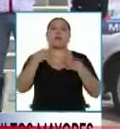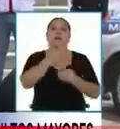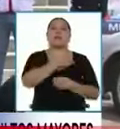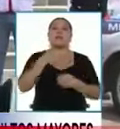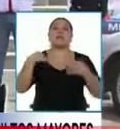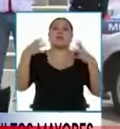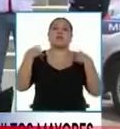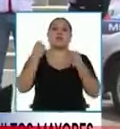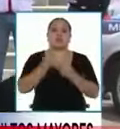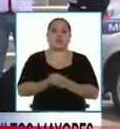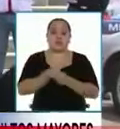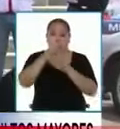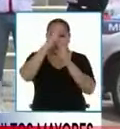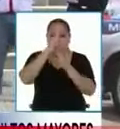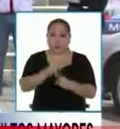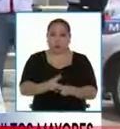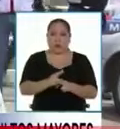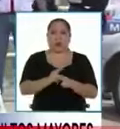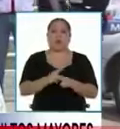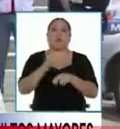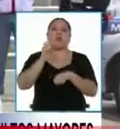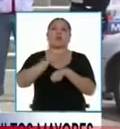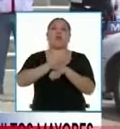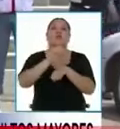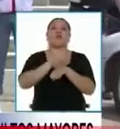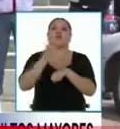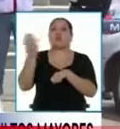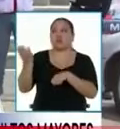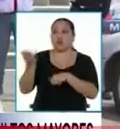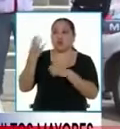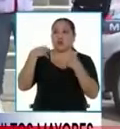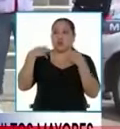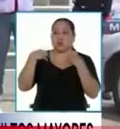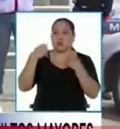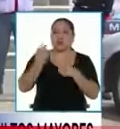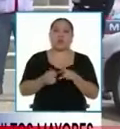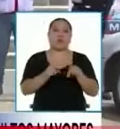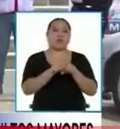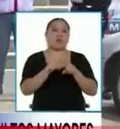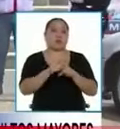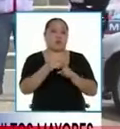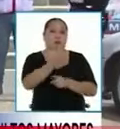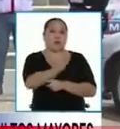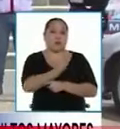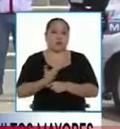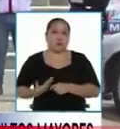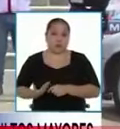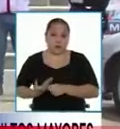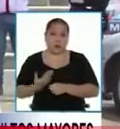está cumpliendo las orientaciones de su despacho y de la Presidencia de la República que